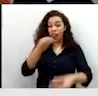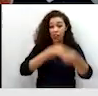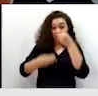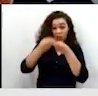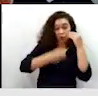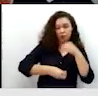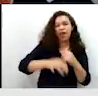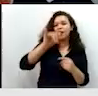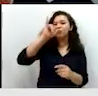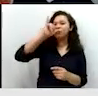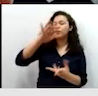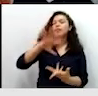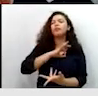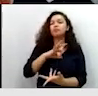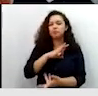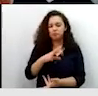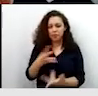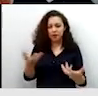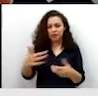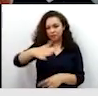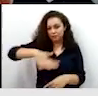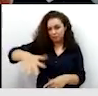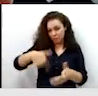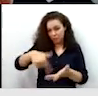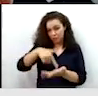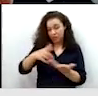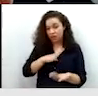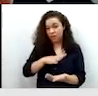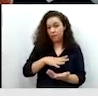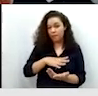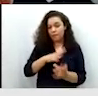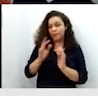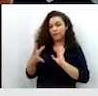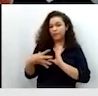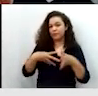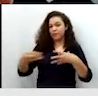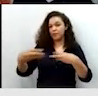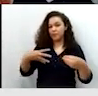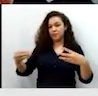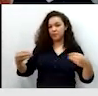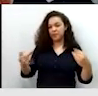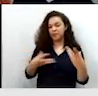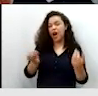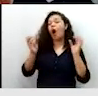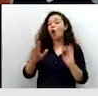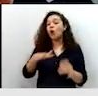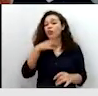bebidas en esos espacios, puede darse este tipo de contaminación.